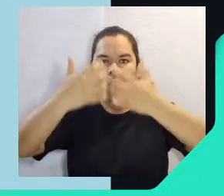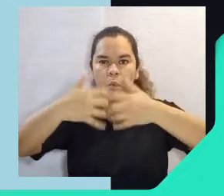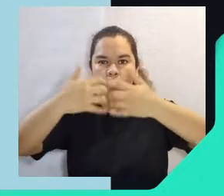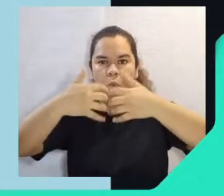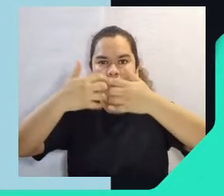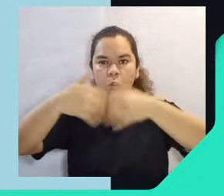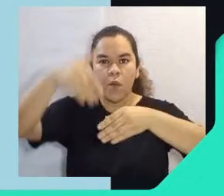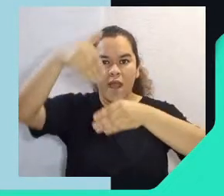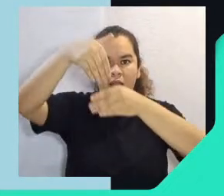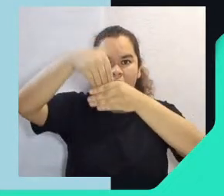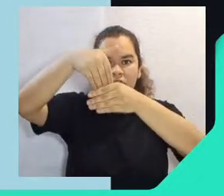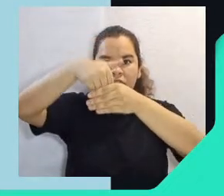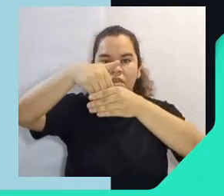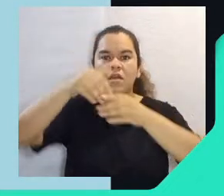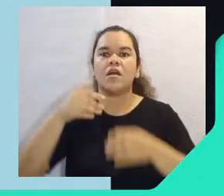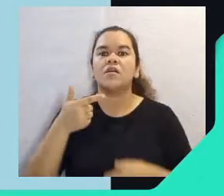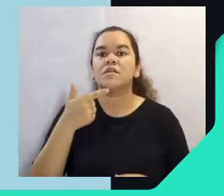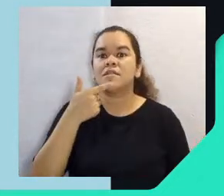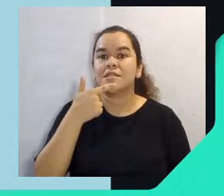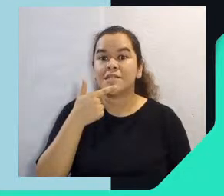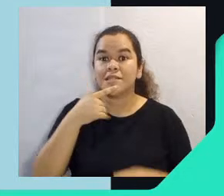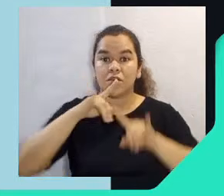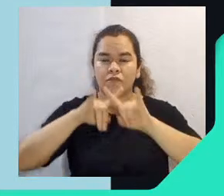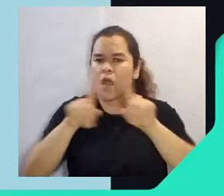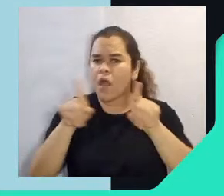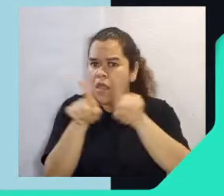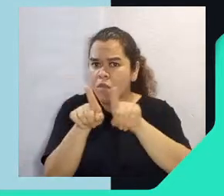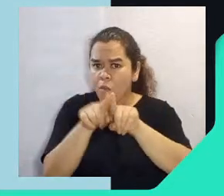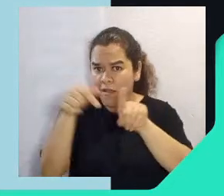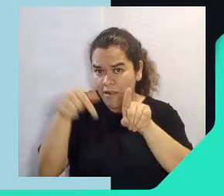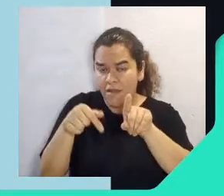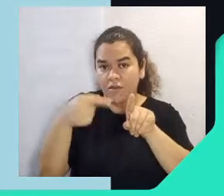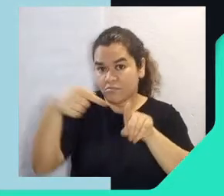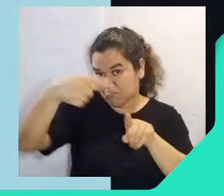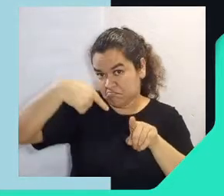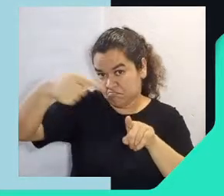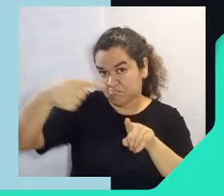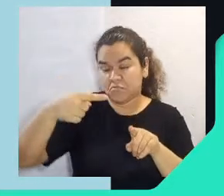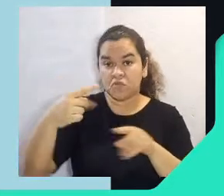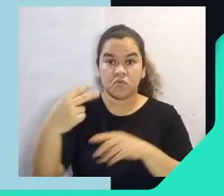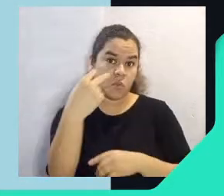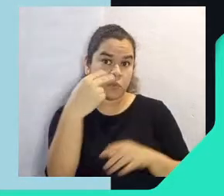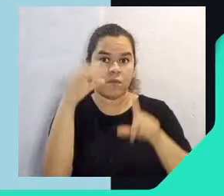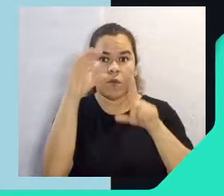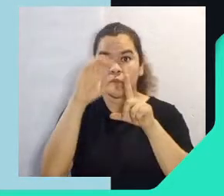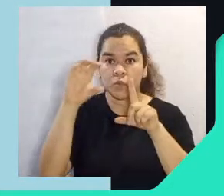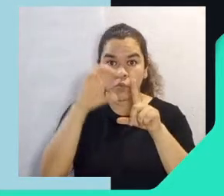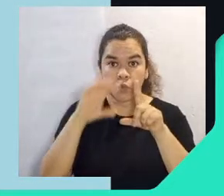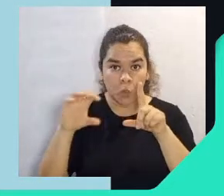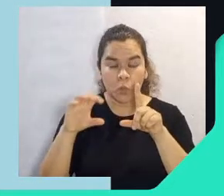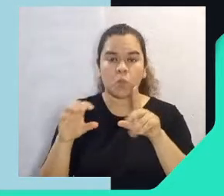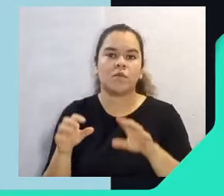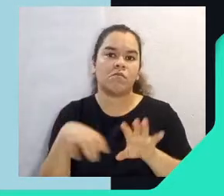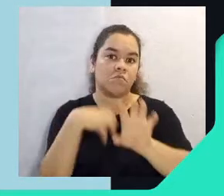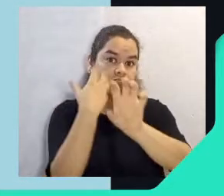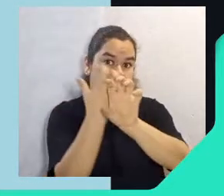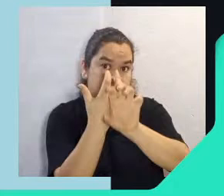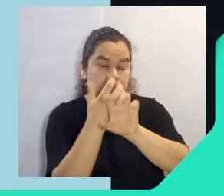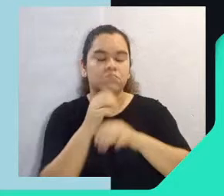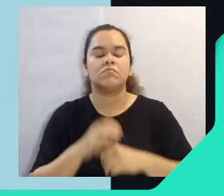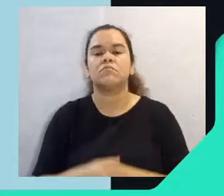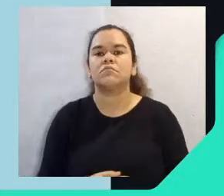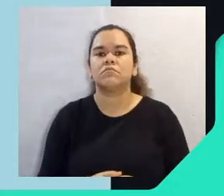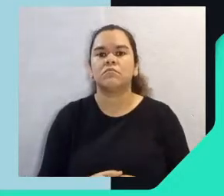estamos nosotros ahora usando para compartir, una herramienta de Zoom, de videollamada, una plataforma